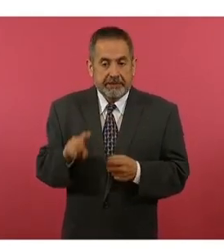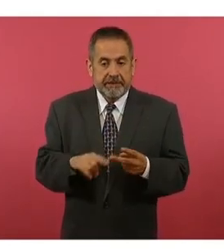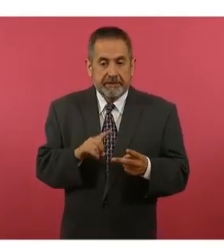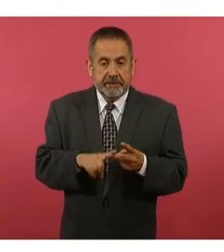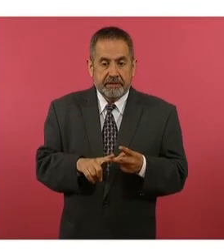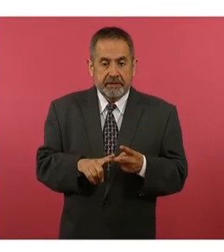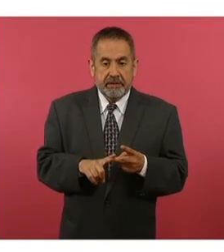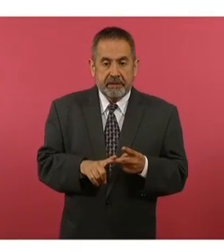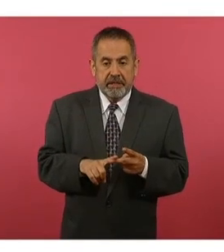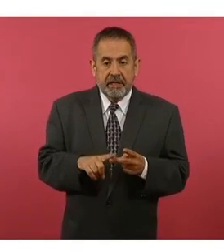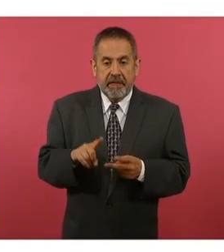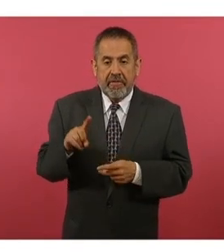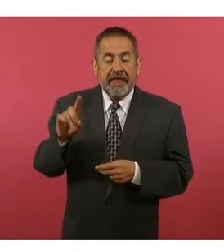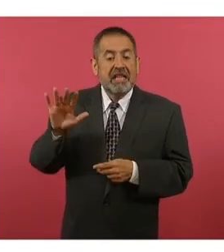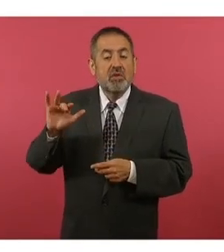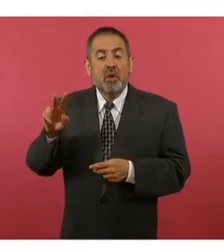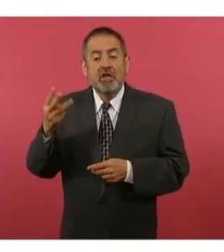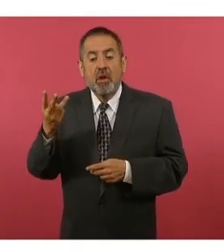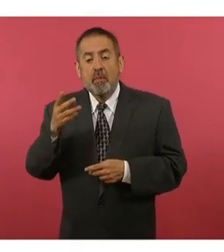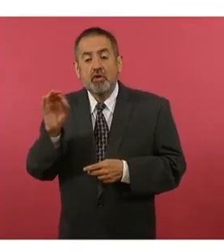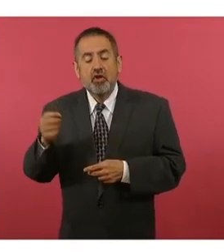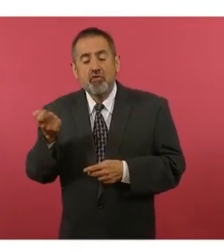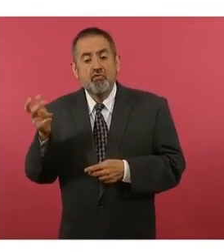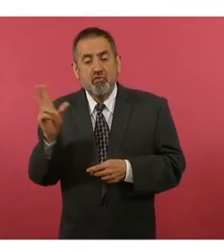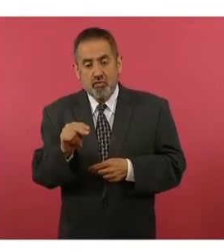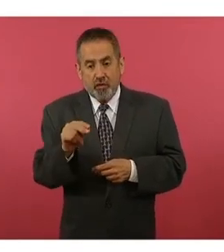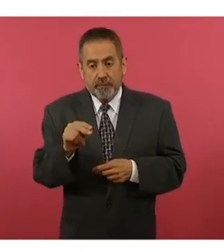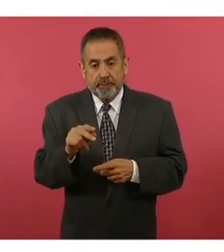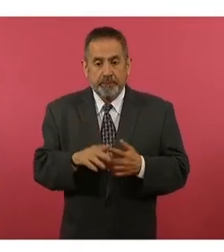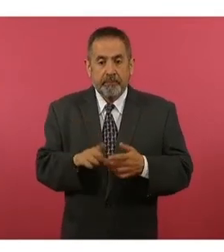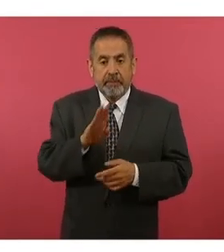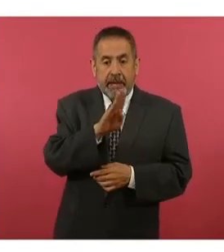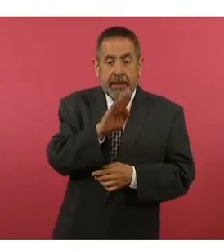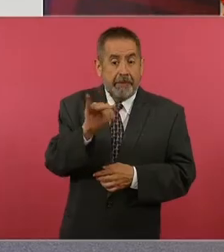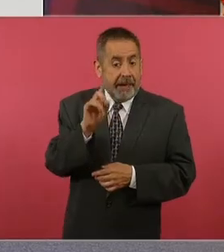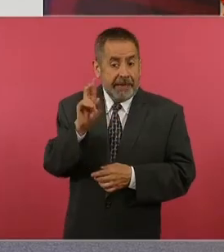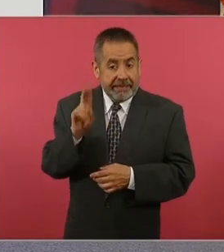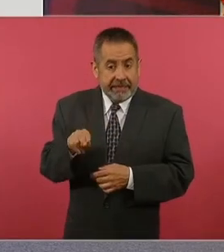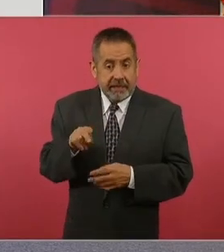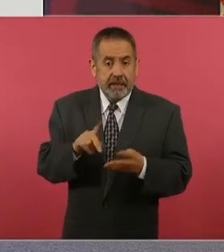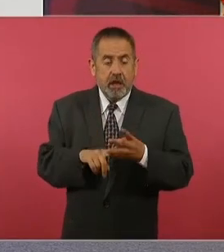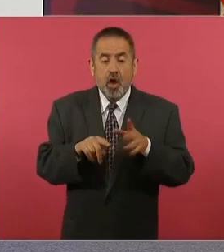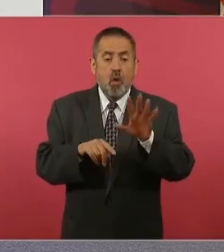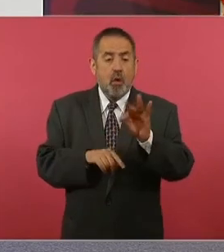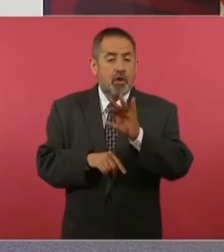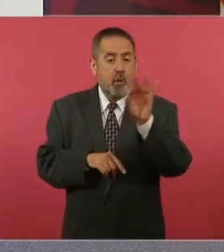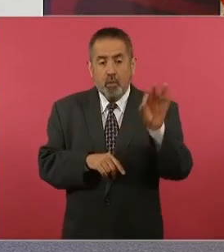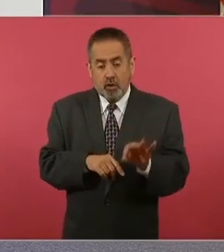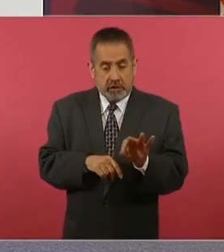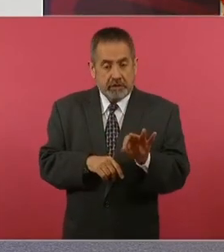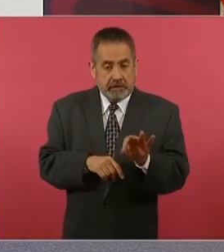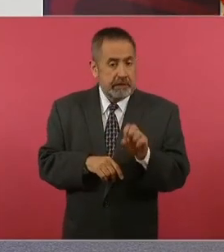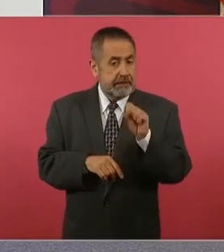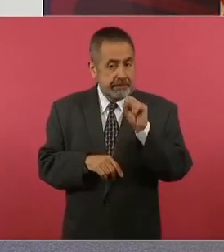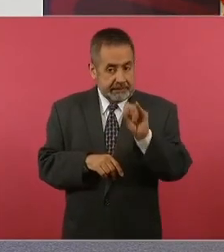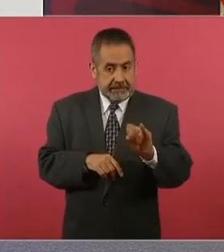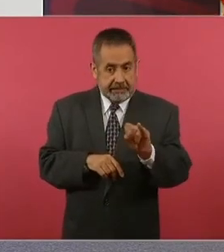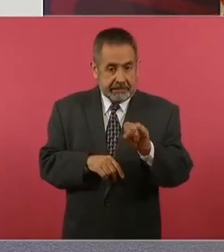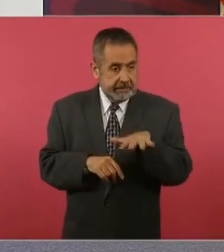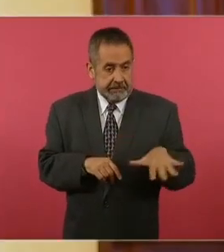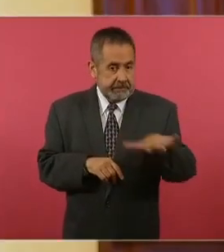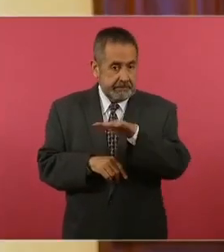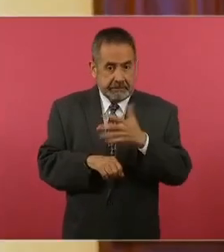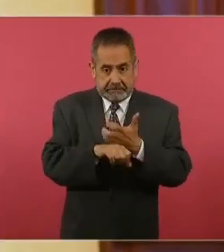el 53% de desaprobación. Joe Biden, de Estados Unidos, tiene un 40% de aprobación de los